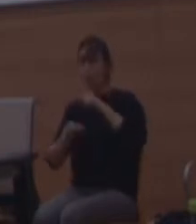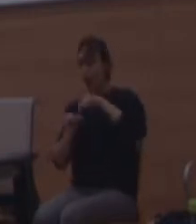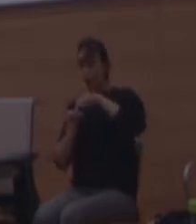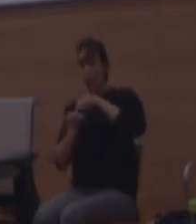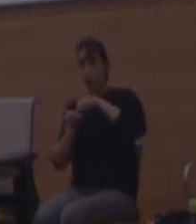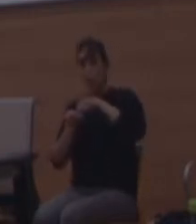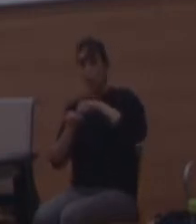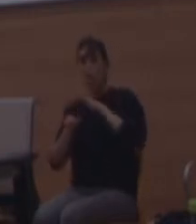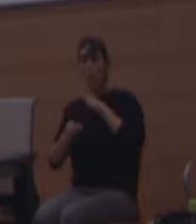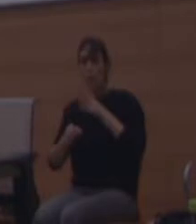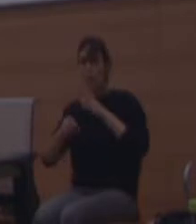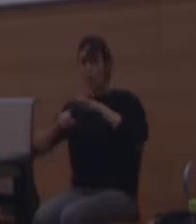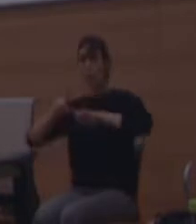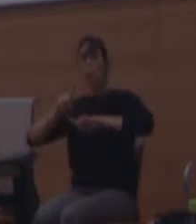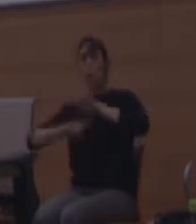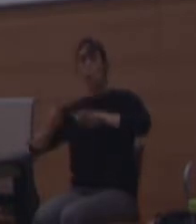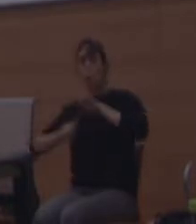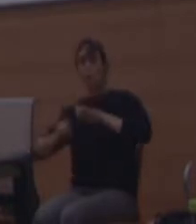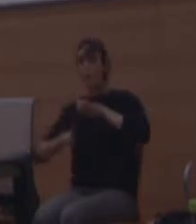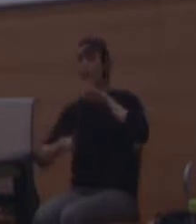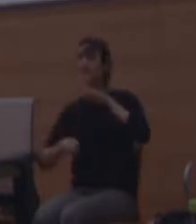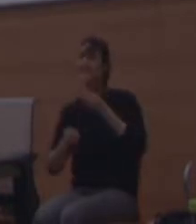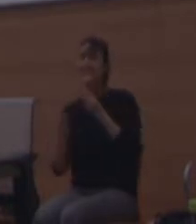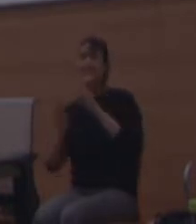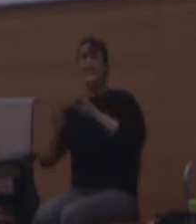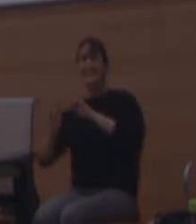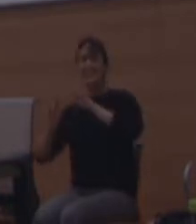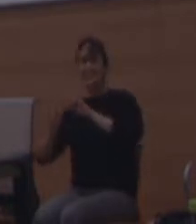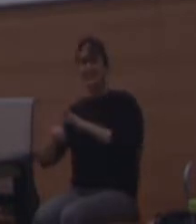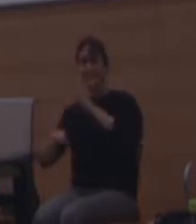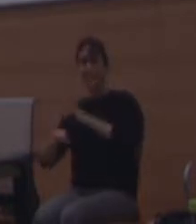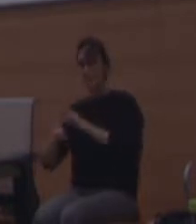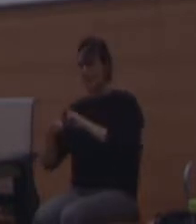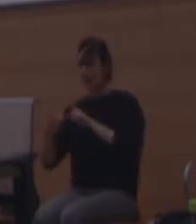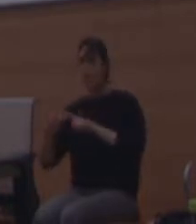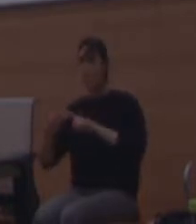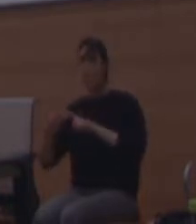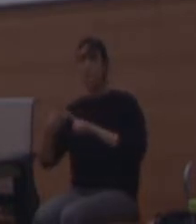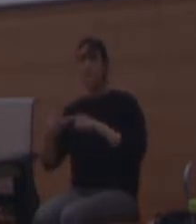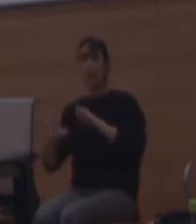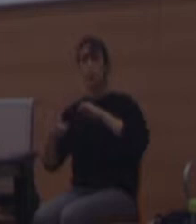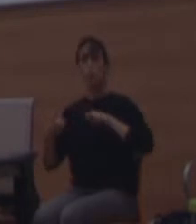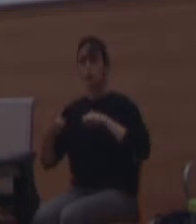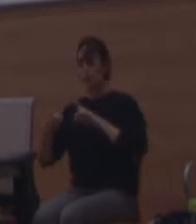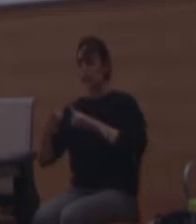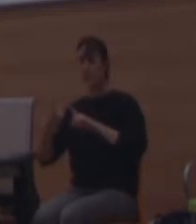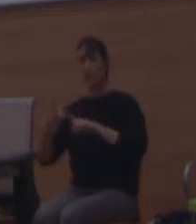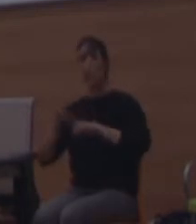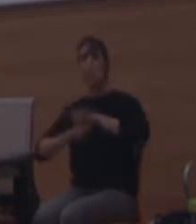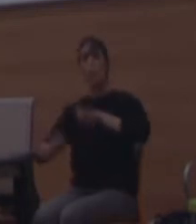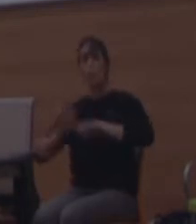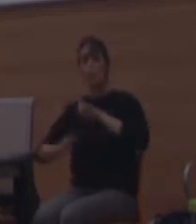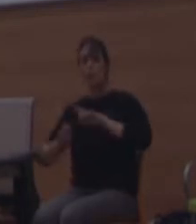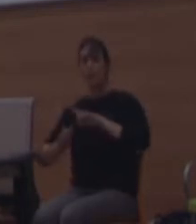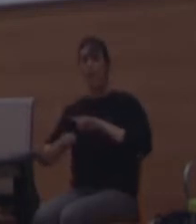una neuropatía sensitiva, una neuropatía autónoma y una neuropatía motora. Tres